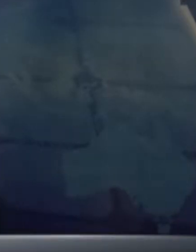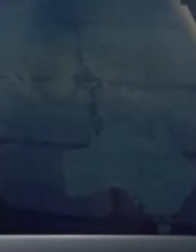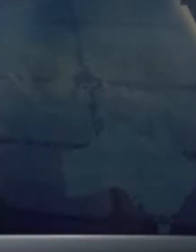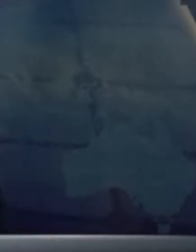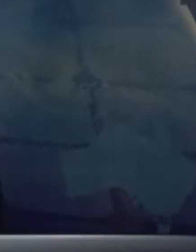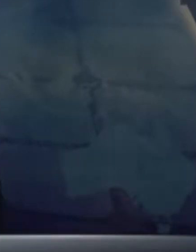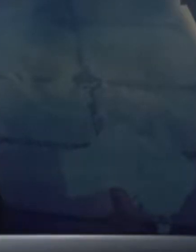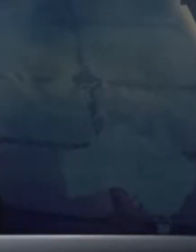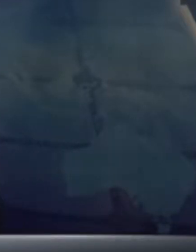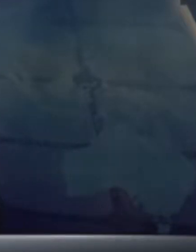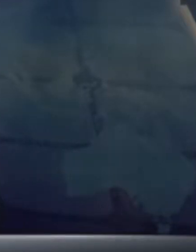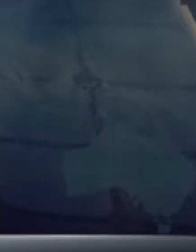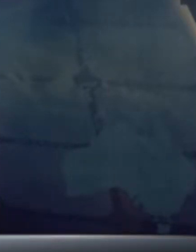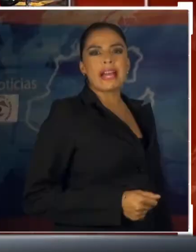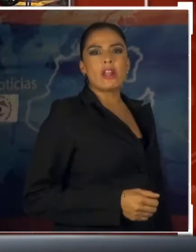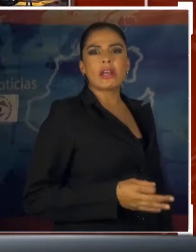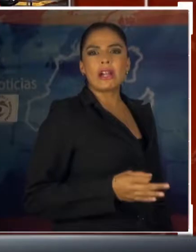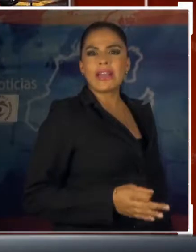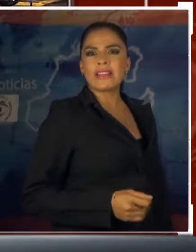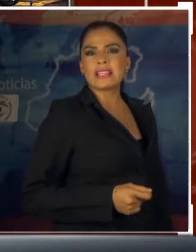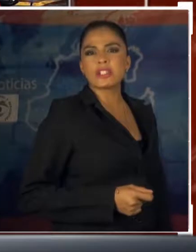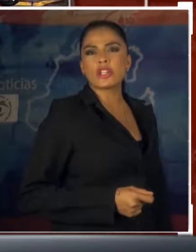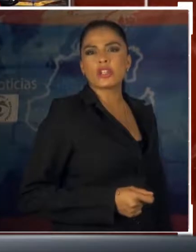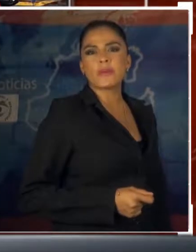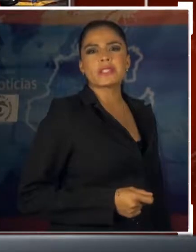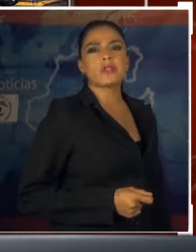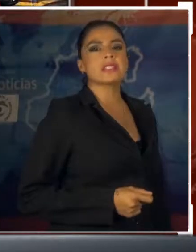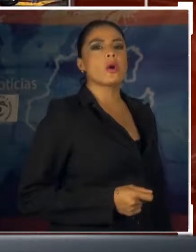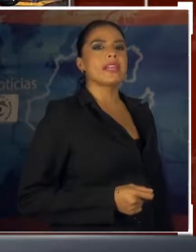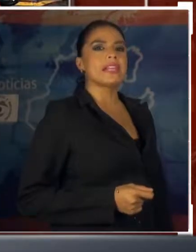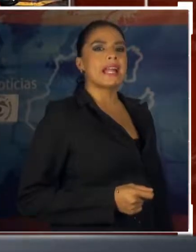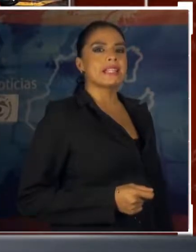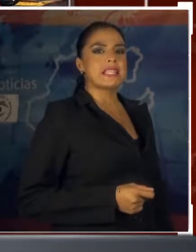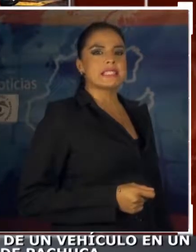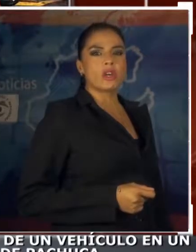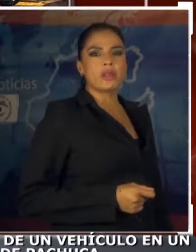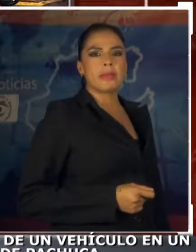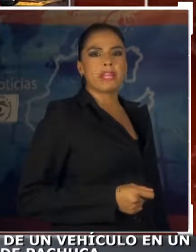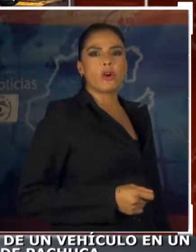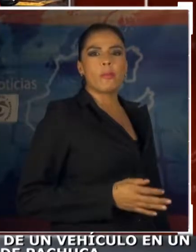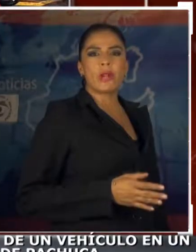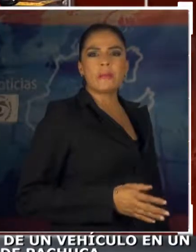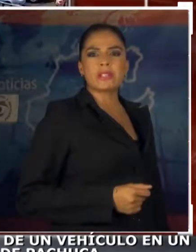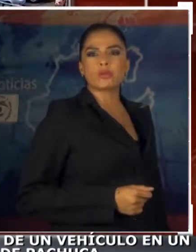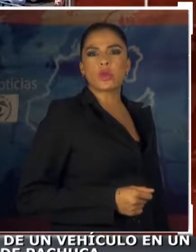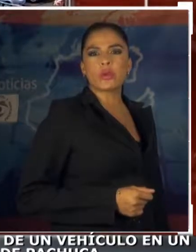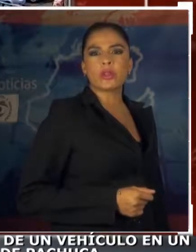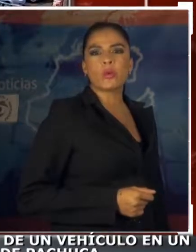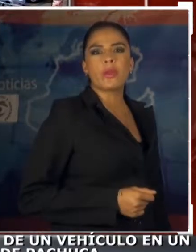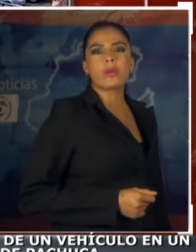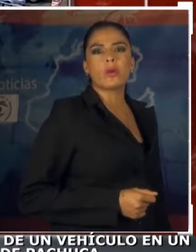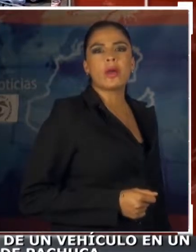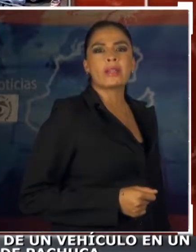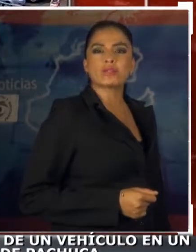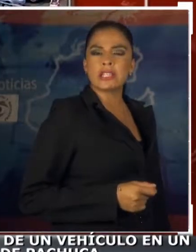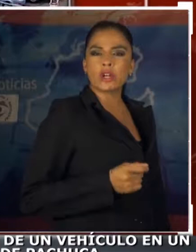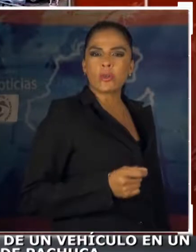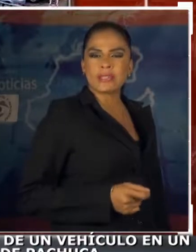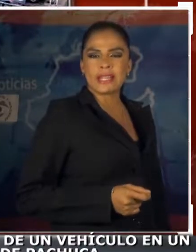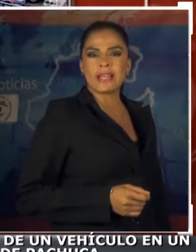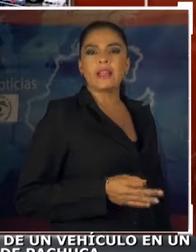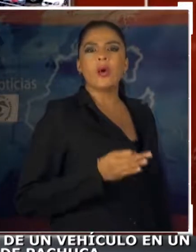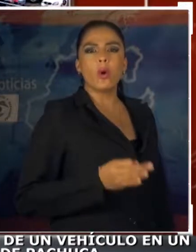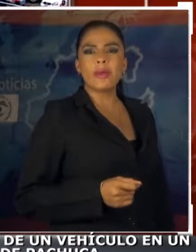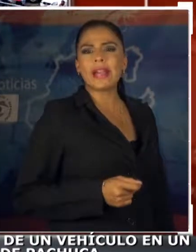Mediante un operativo, elementos de la Agencia de Seguridad Estatal lograron la detención de dos personas originarias del Estado de México por el presunto robo de un vehículo en un